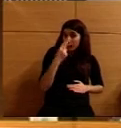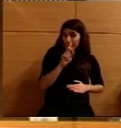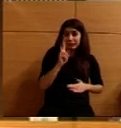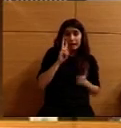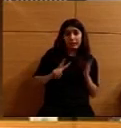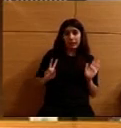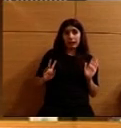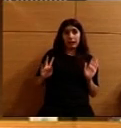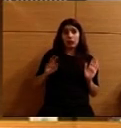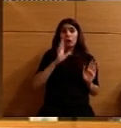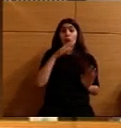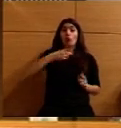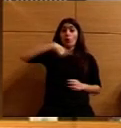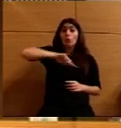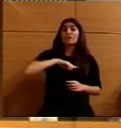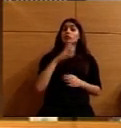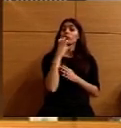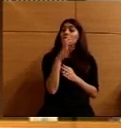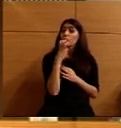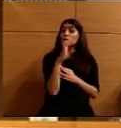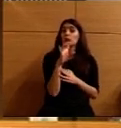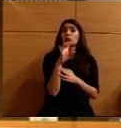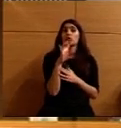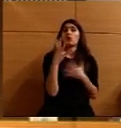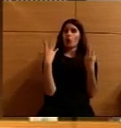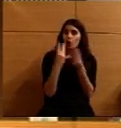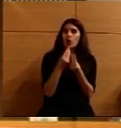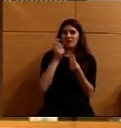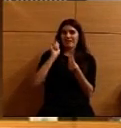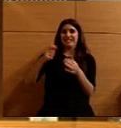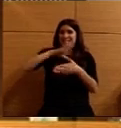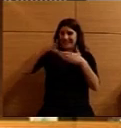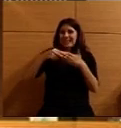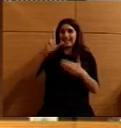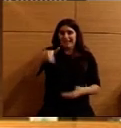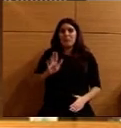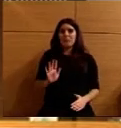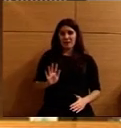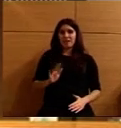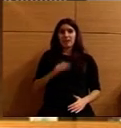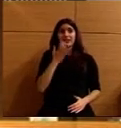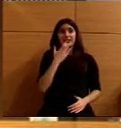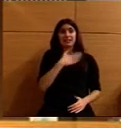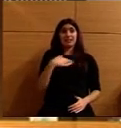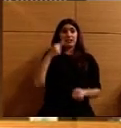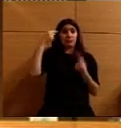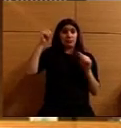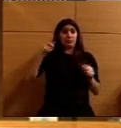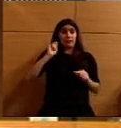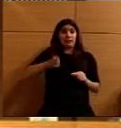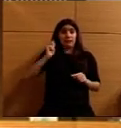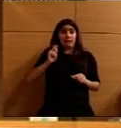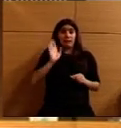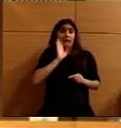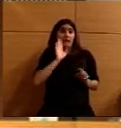leérsela? Porque nuestro recurso también incluye jurisprudencia. Y si quiere le cito algunas sentencias,